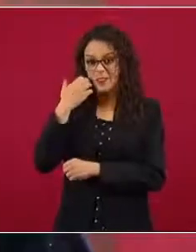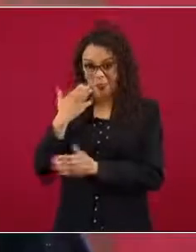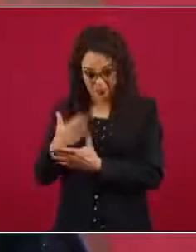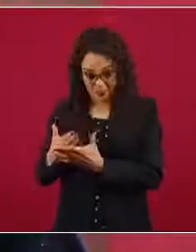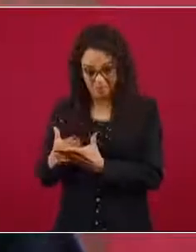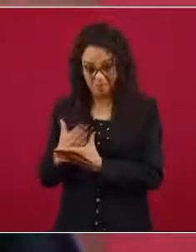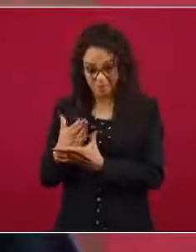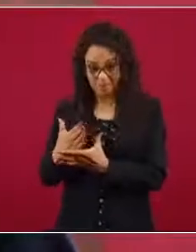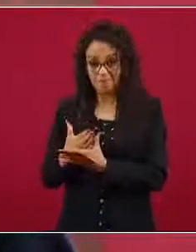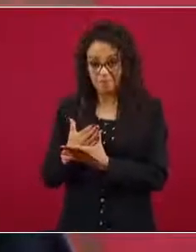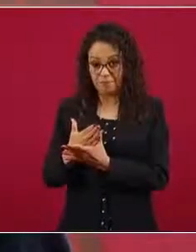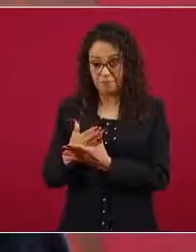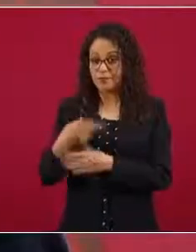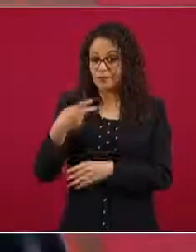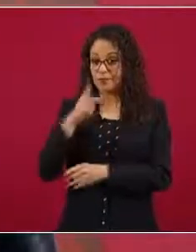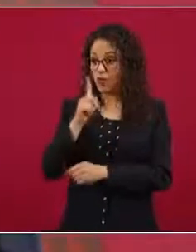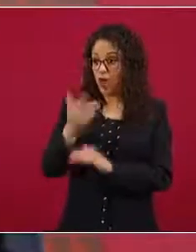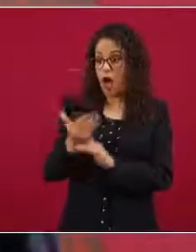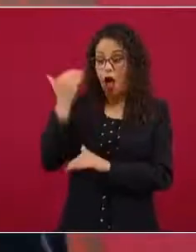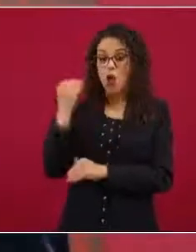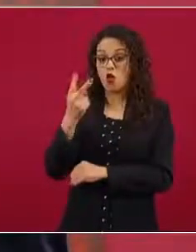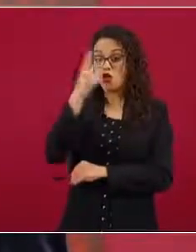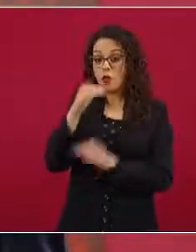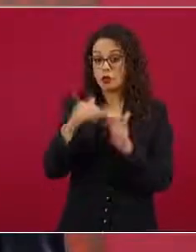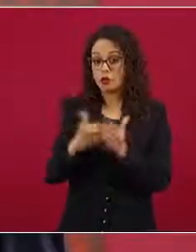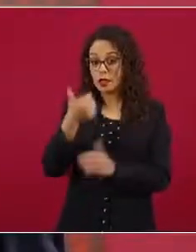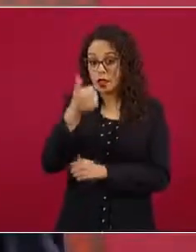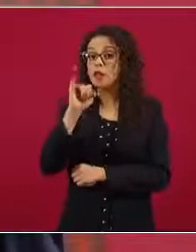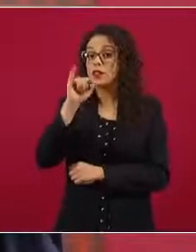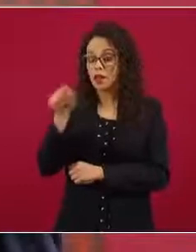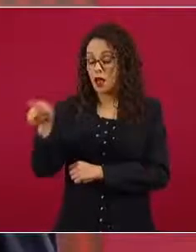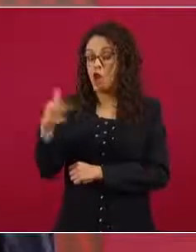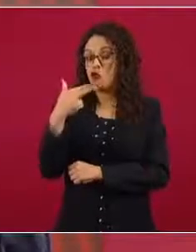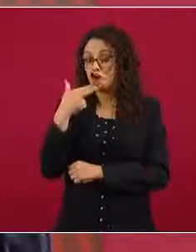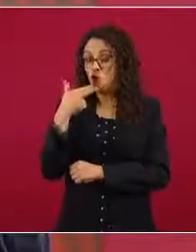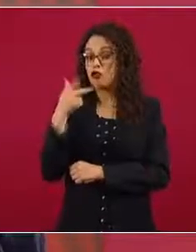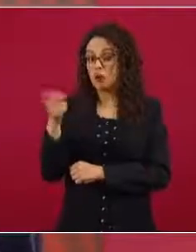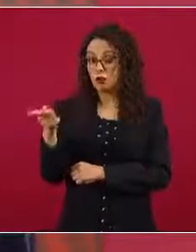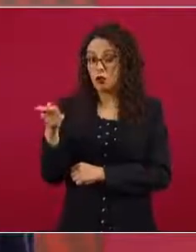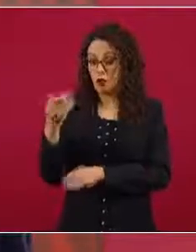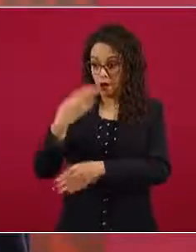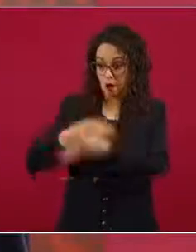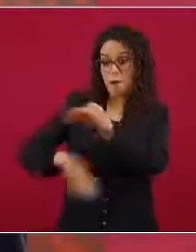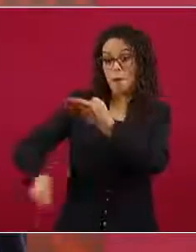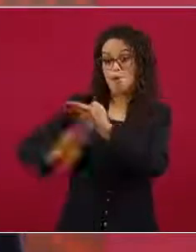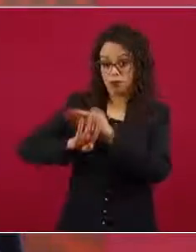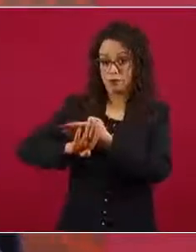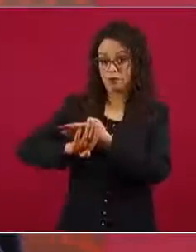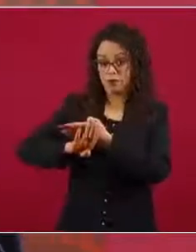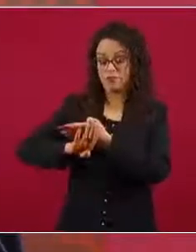les funcionó en el 2006, se unieron en contra nuestra.